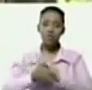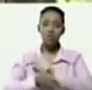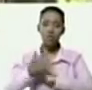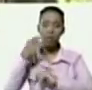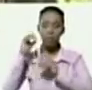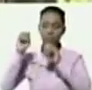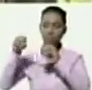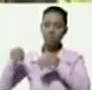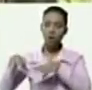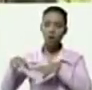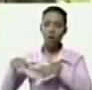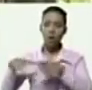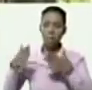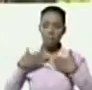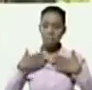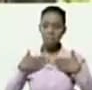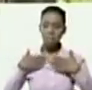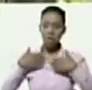para ser investigado.